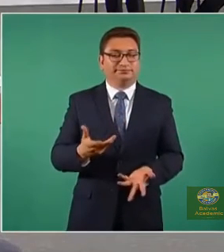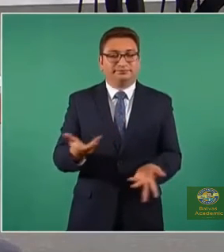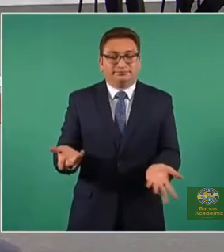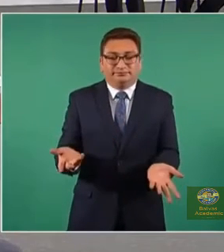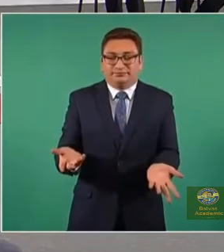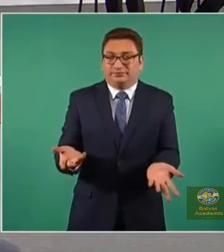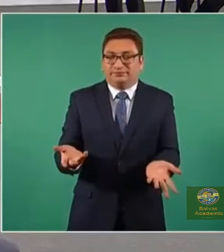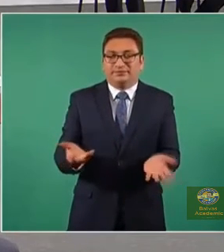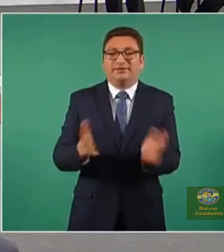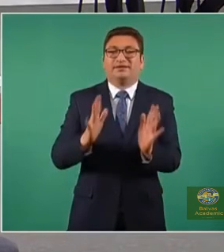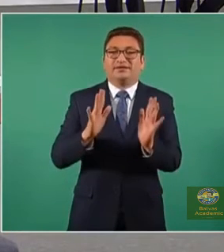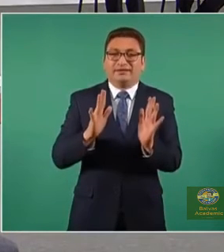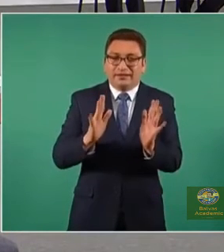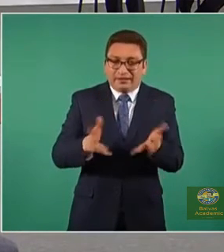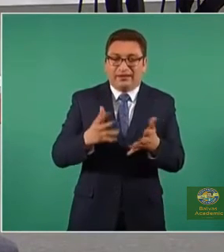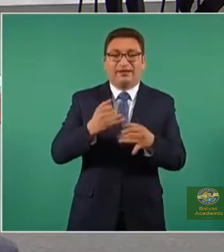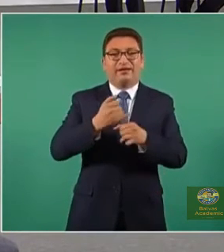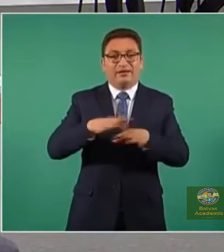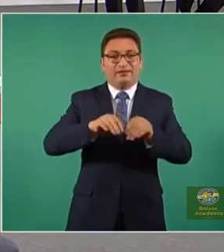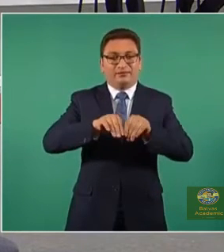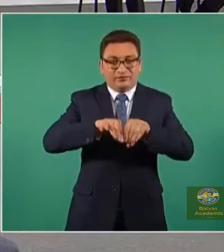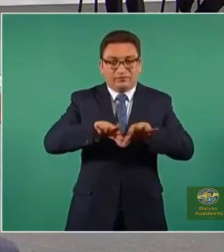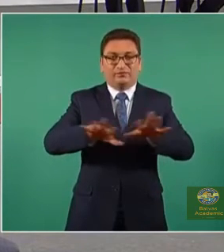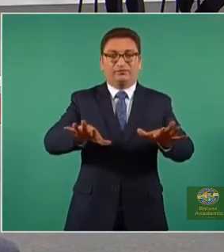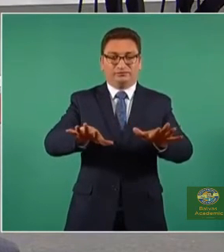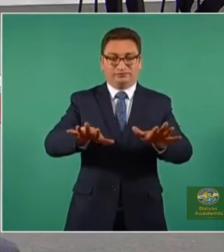Pues ya se ha informado